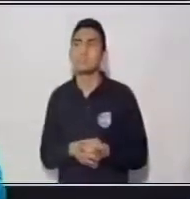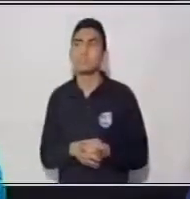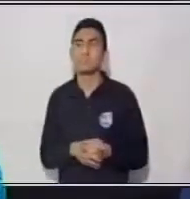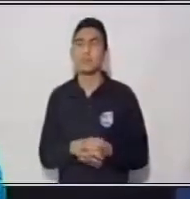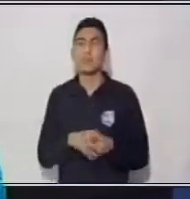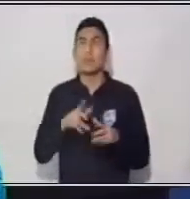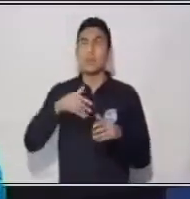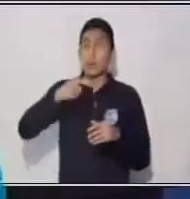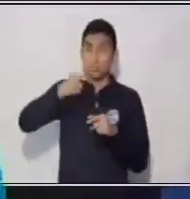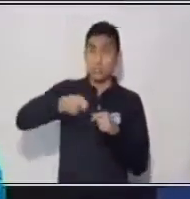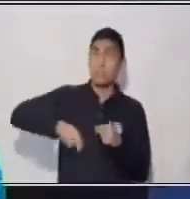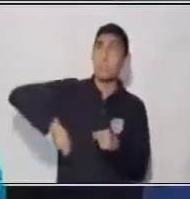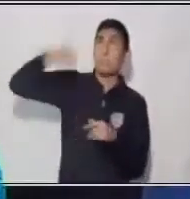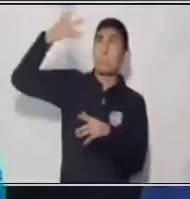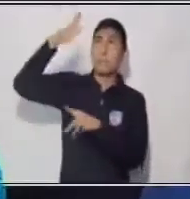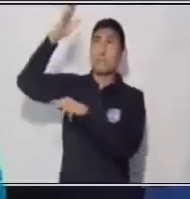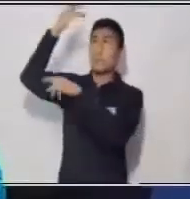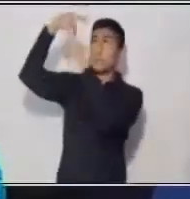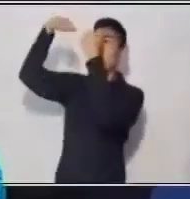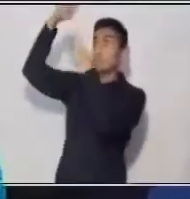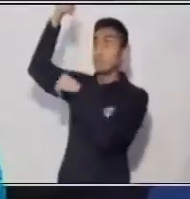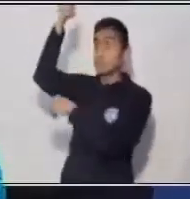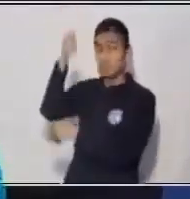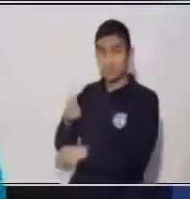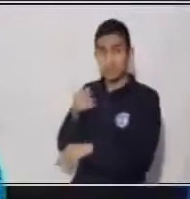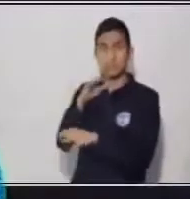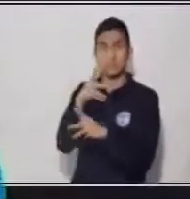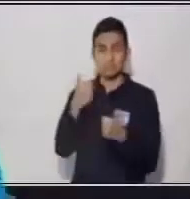y regresó. En el momento en que cae,